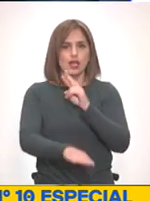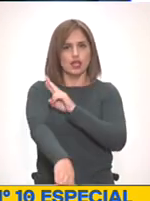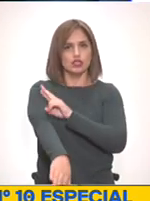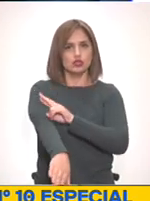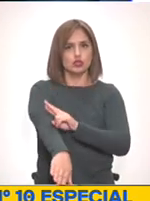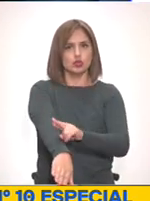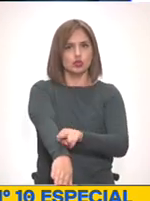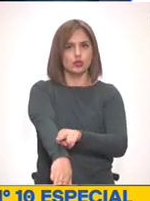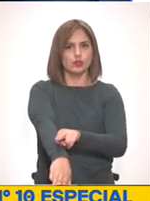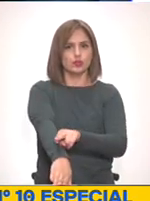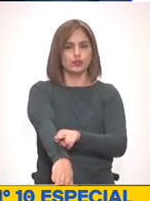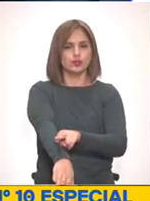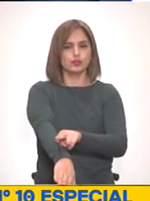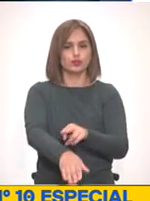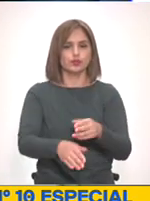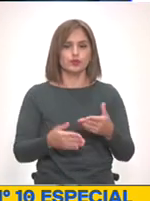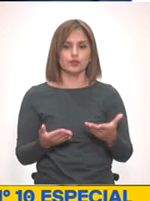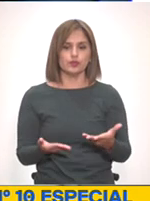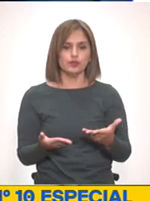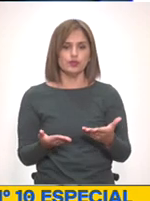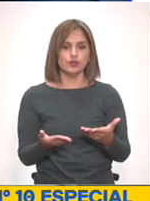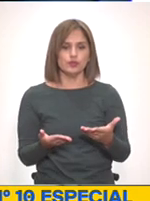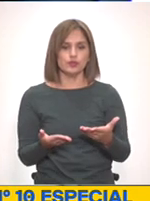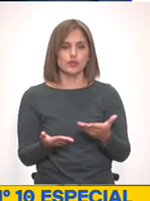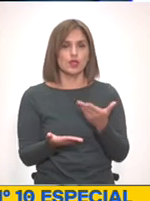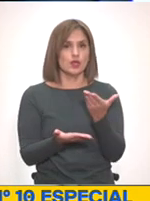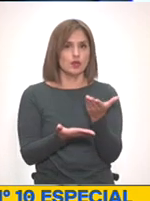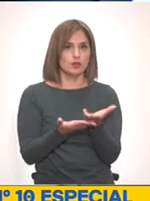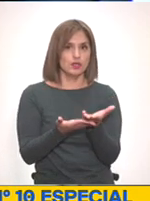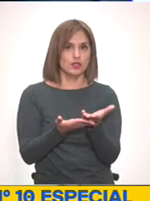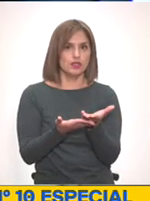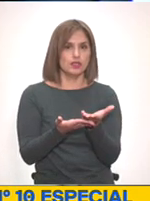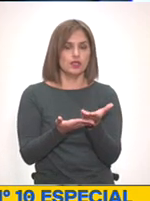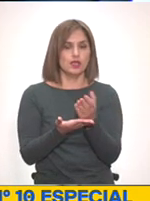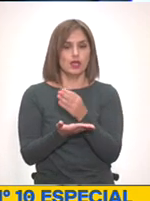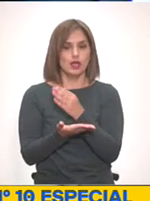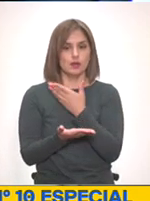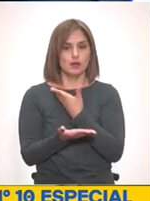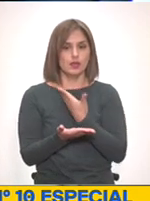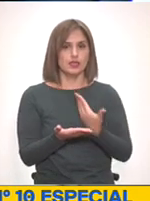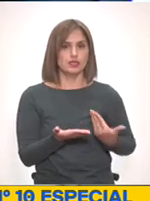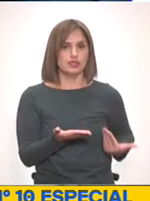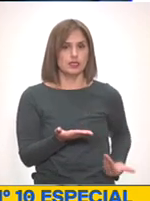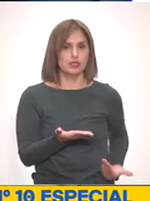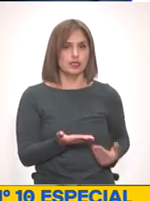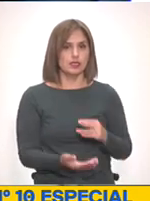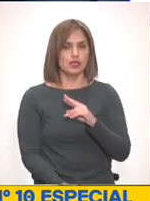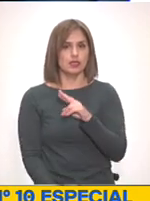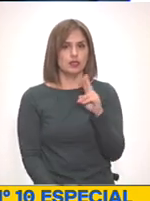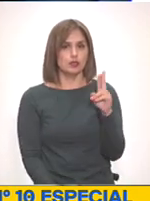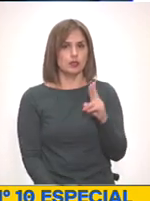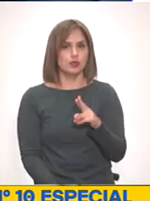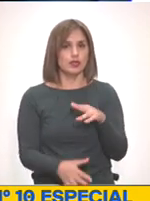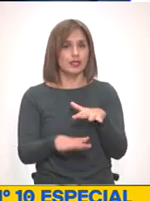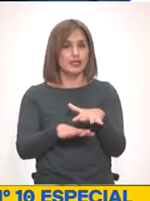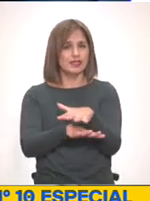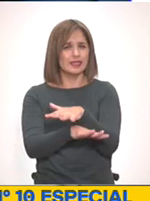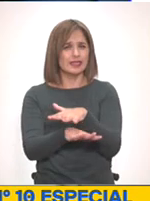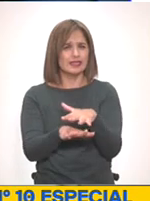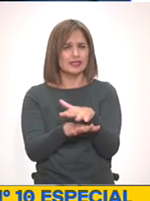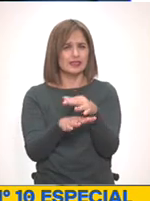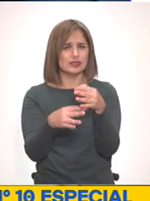Sur en ese sentido solo cabe solicitar al ejecutivo por su intermedio presidente que esta crisis de seguridad